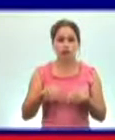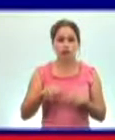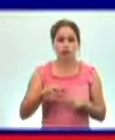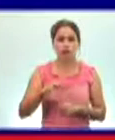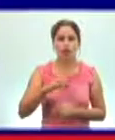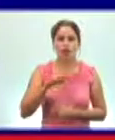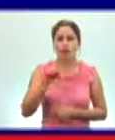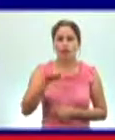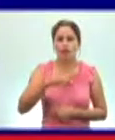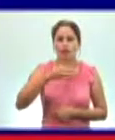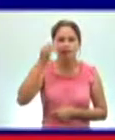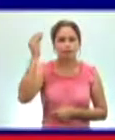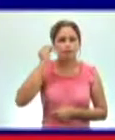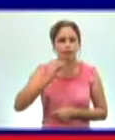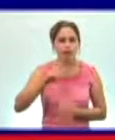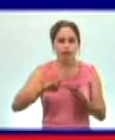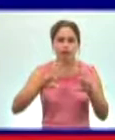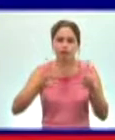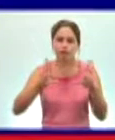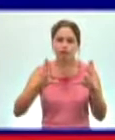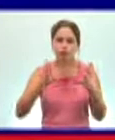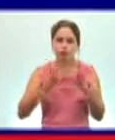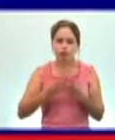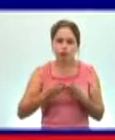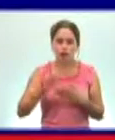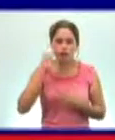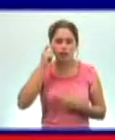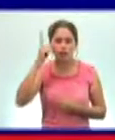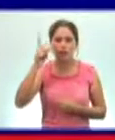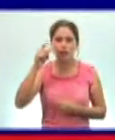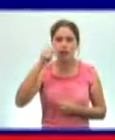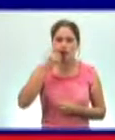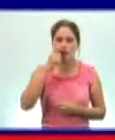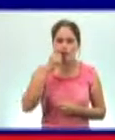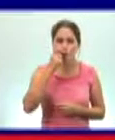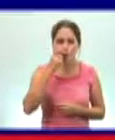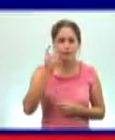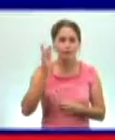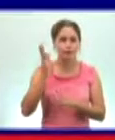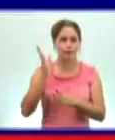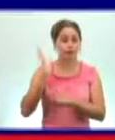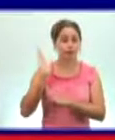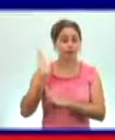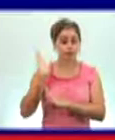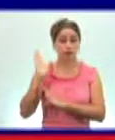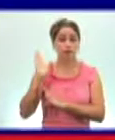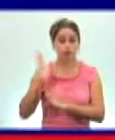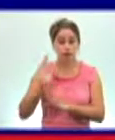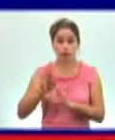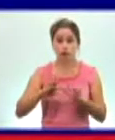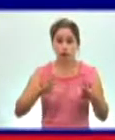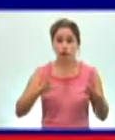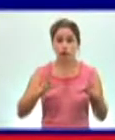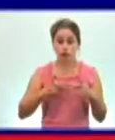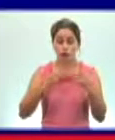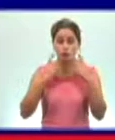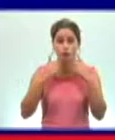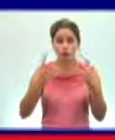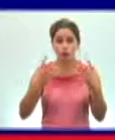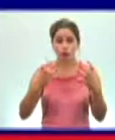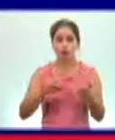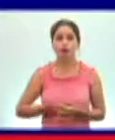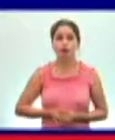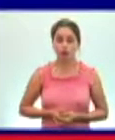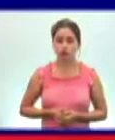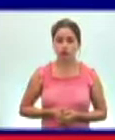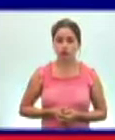Félix Varela, de la eticidad de José de la Luz y Caballero, del patriotismo de Rafael María de Mendive, y por eso José